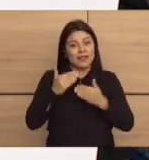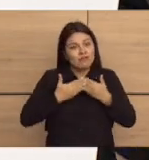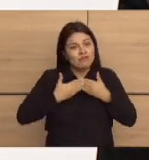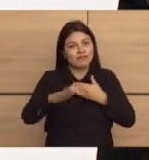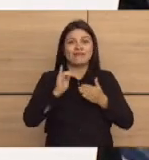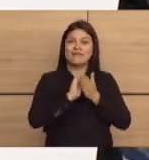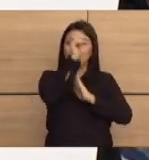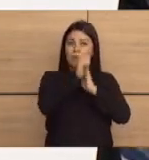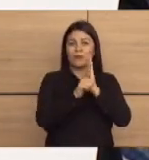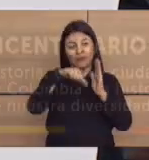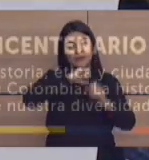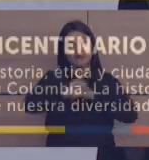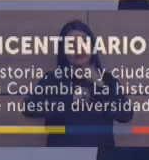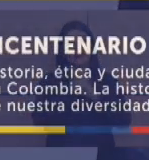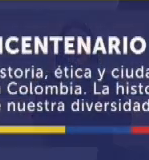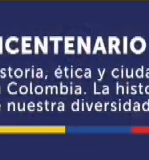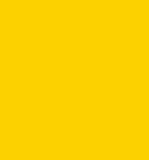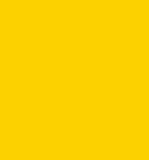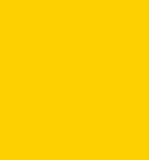Nacional 2019.